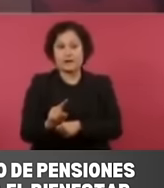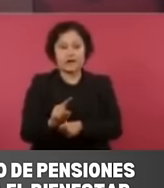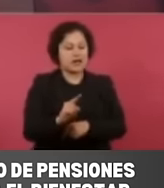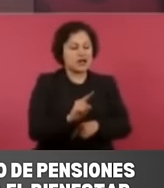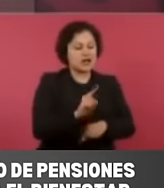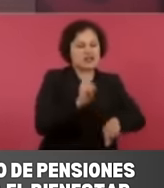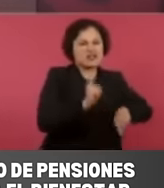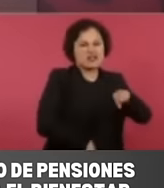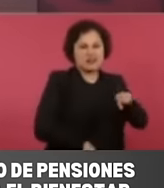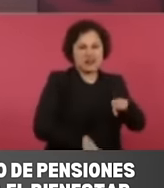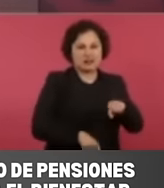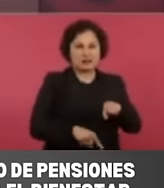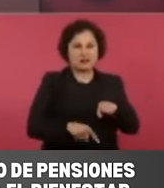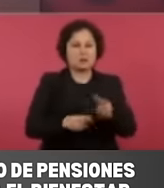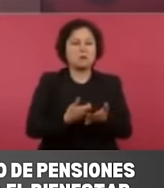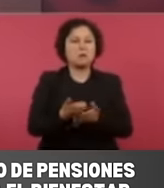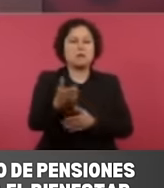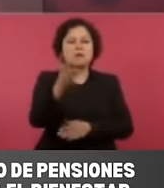3,000.